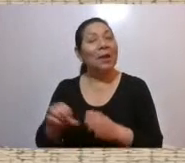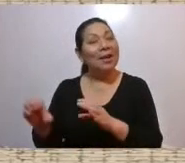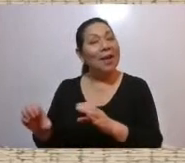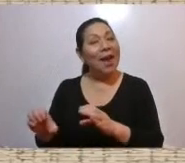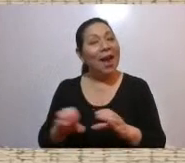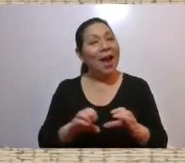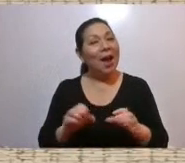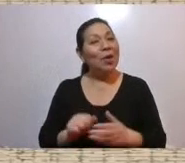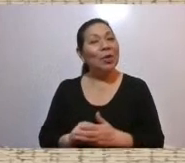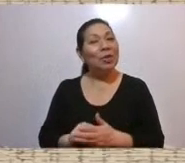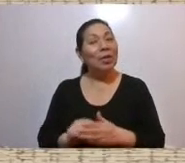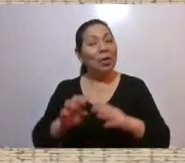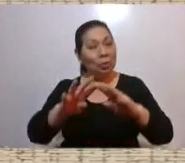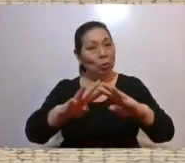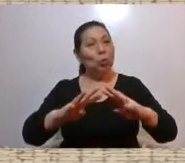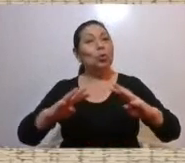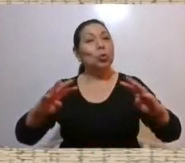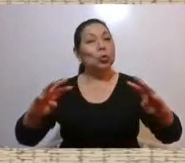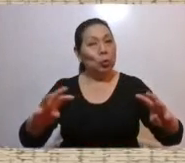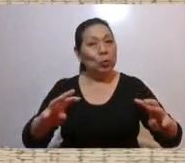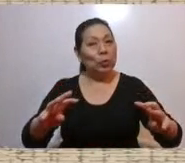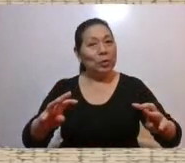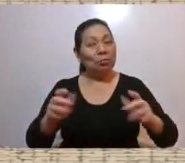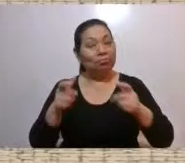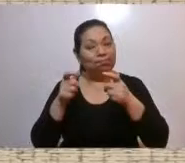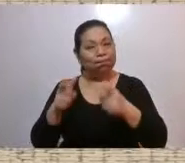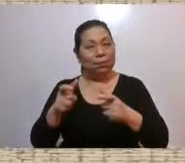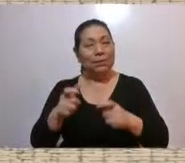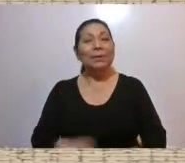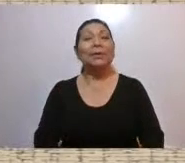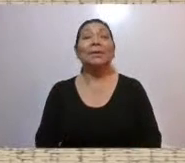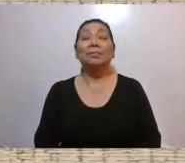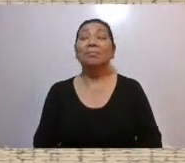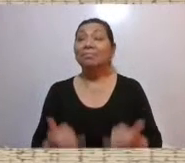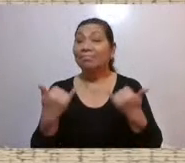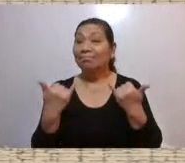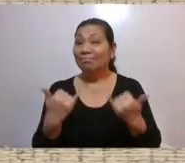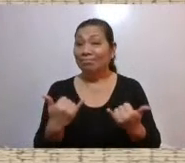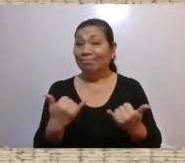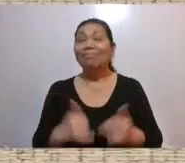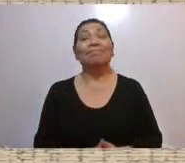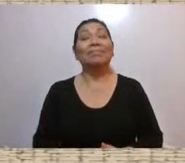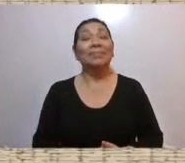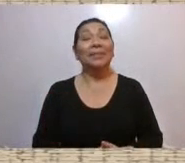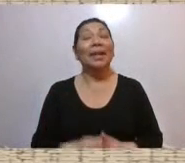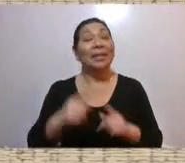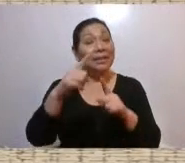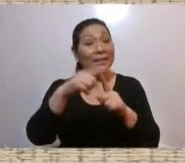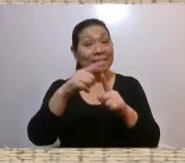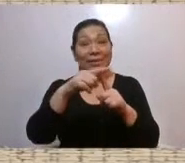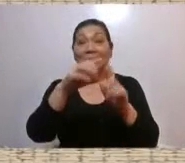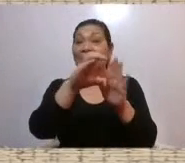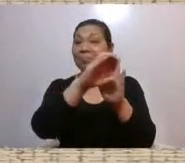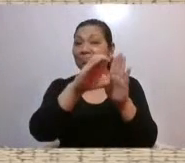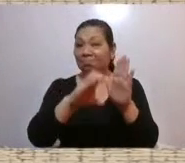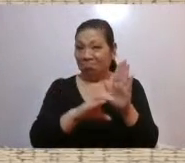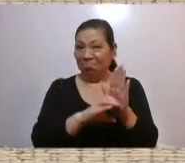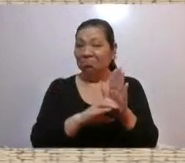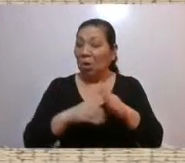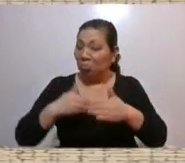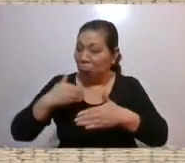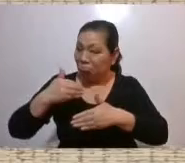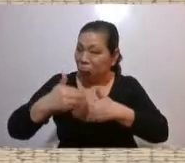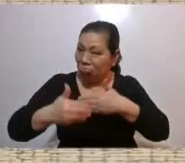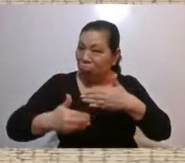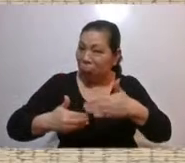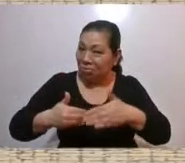cual realiza audiencias de supervisión. De este modo, el Tribunal